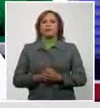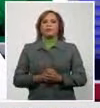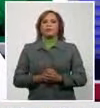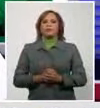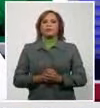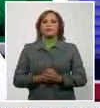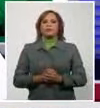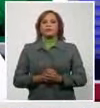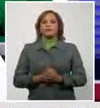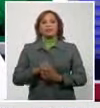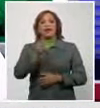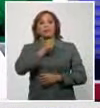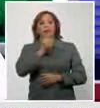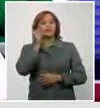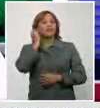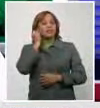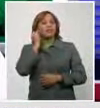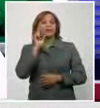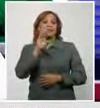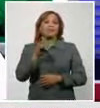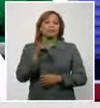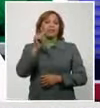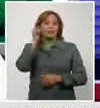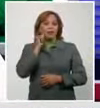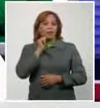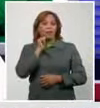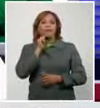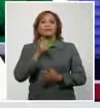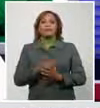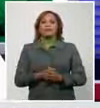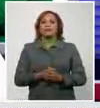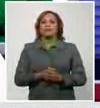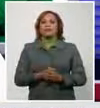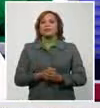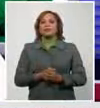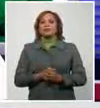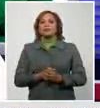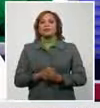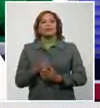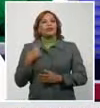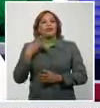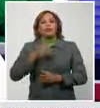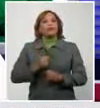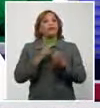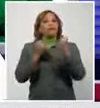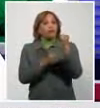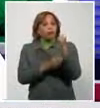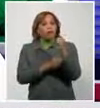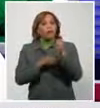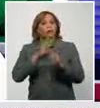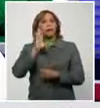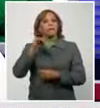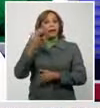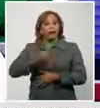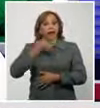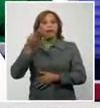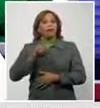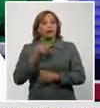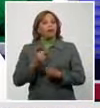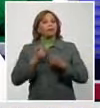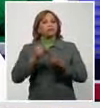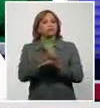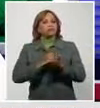Gisela me decía, Durán, el sábado fuiste enérgico, para decirlo de una forma. Pero